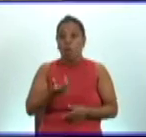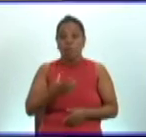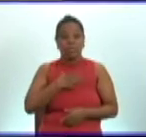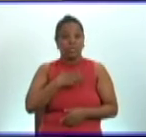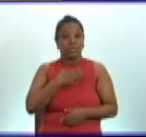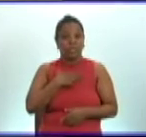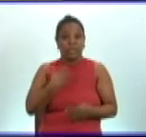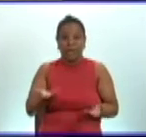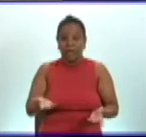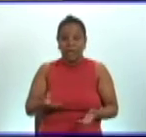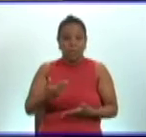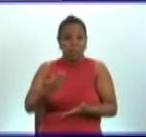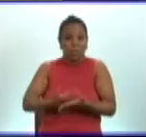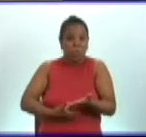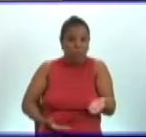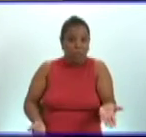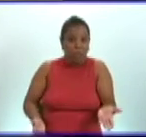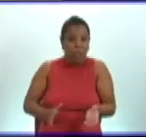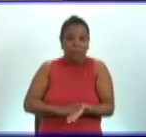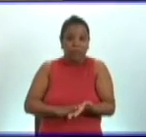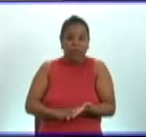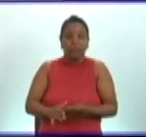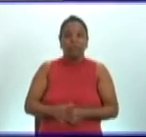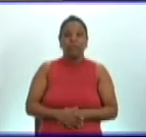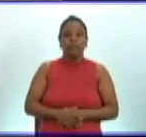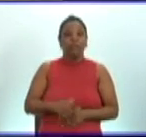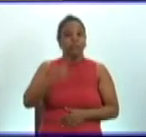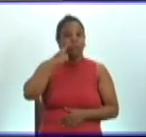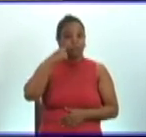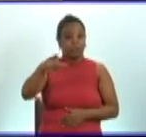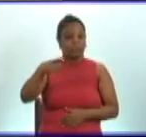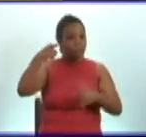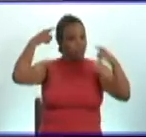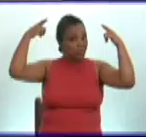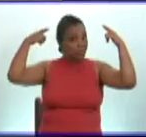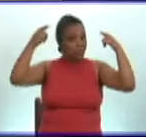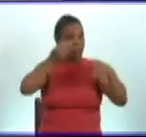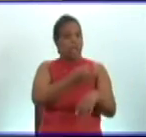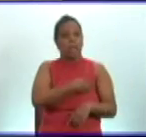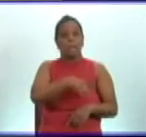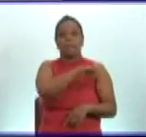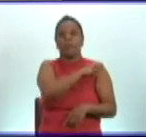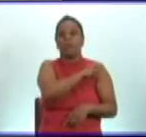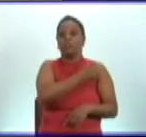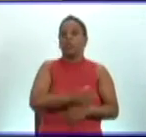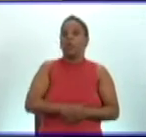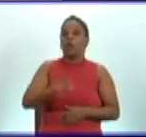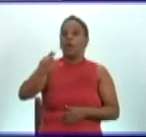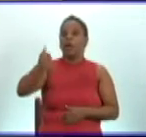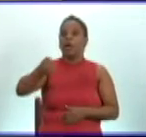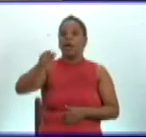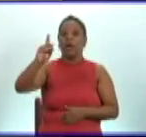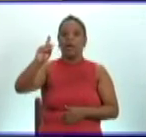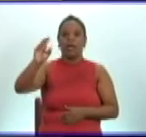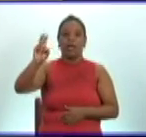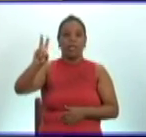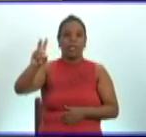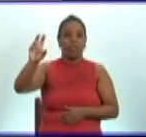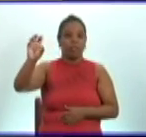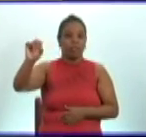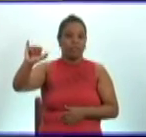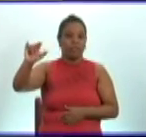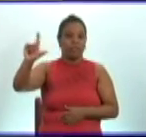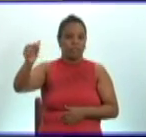tanto, quiero que preste atención en esa posición que adopta el capitán español Capdevila, pero además en esa postura que van a asumir los